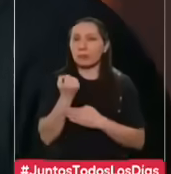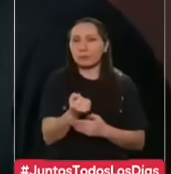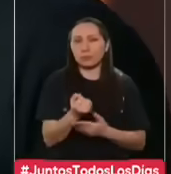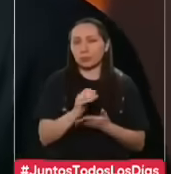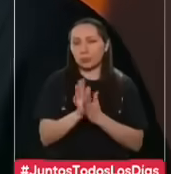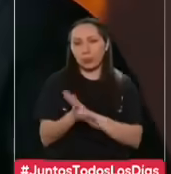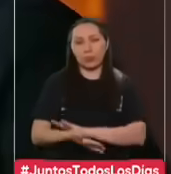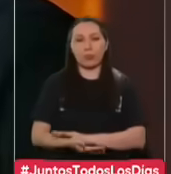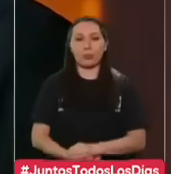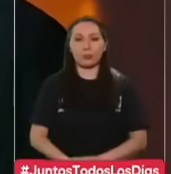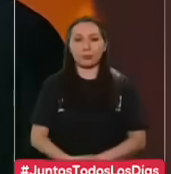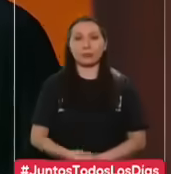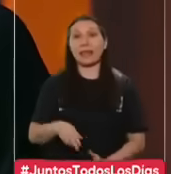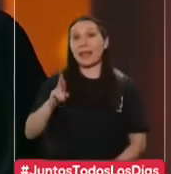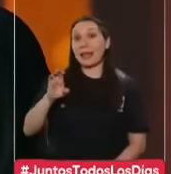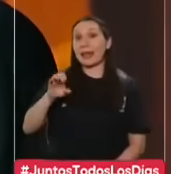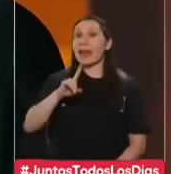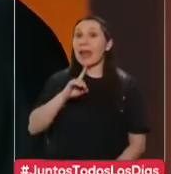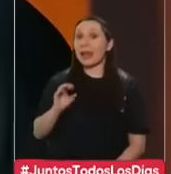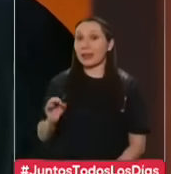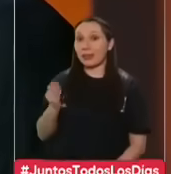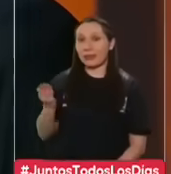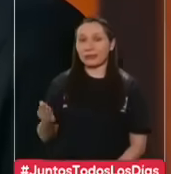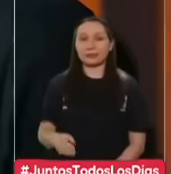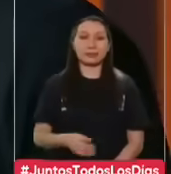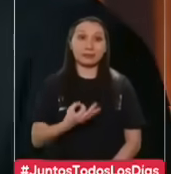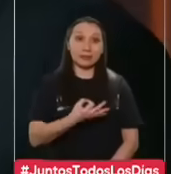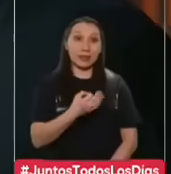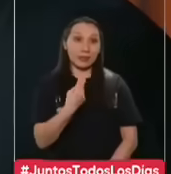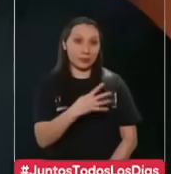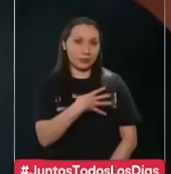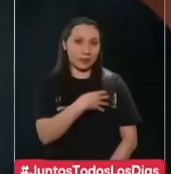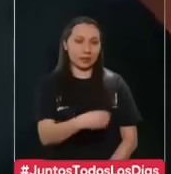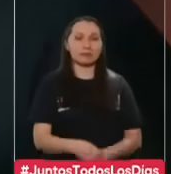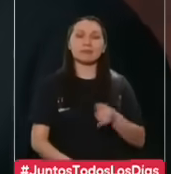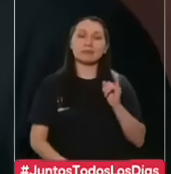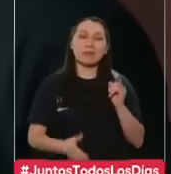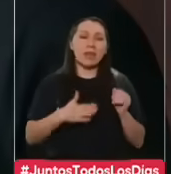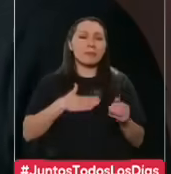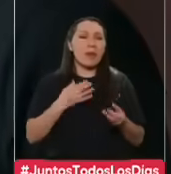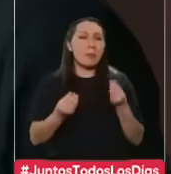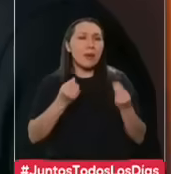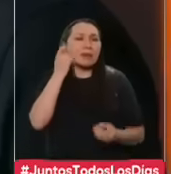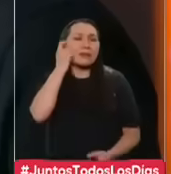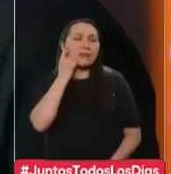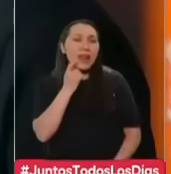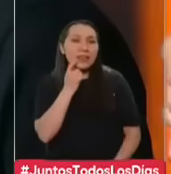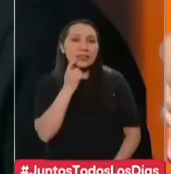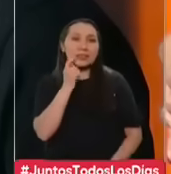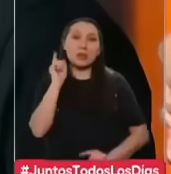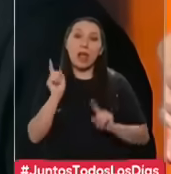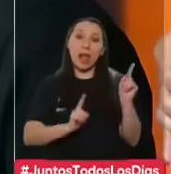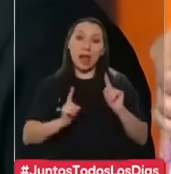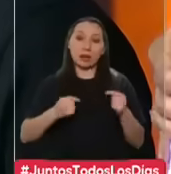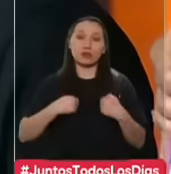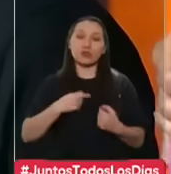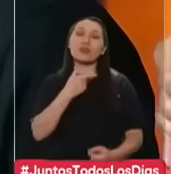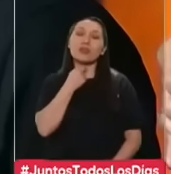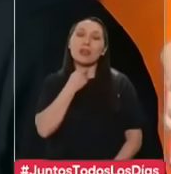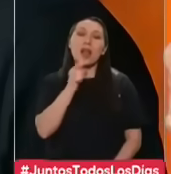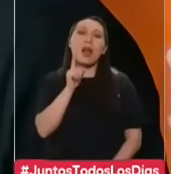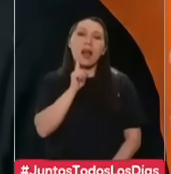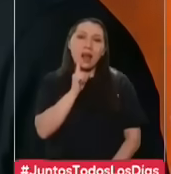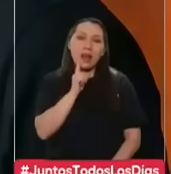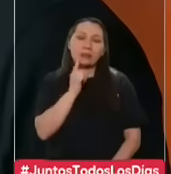Todo. Ahí está Renato Valdivia, ¿verdad, sí, Claudia? Tu hijo. Sí. Don Francisco, a mí me pasa algo que quisiera tener